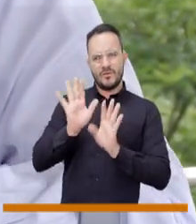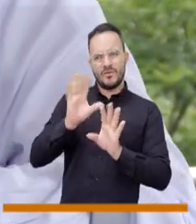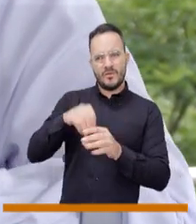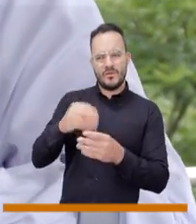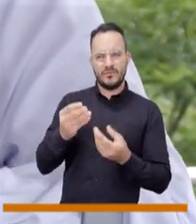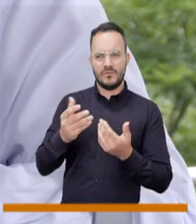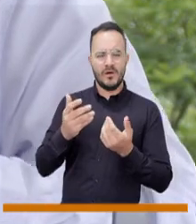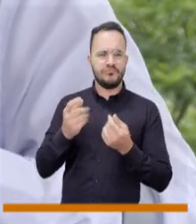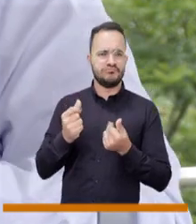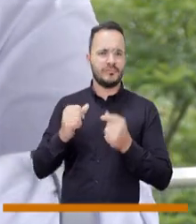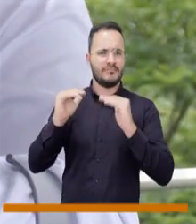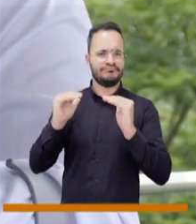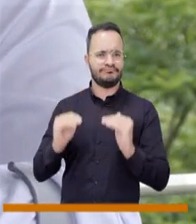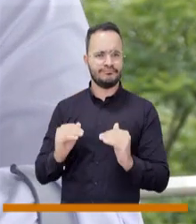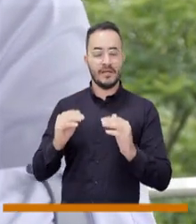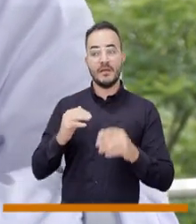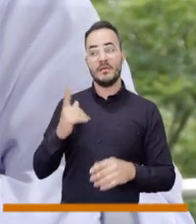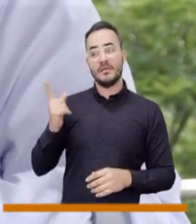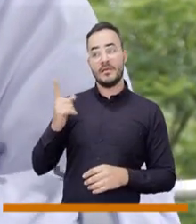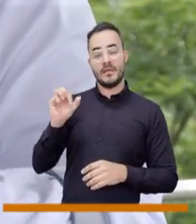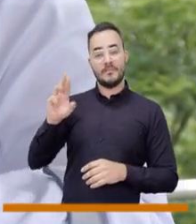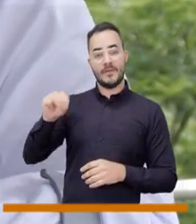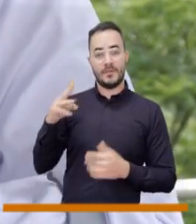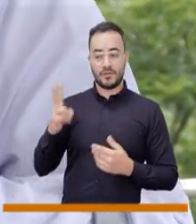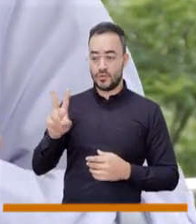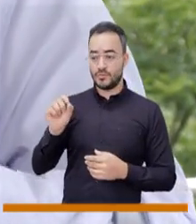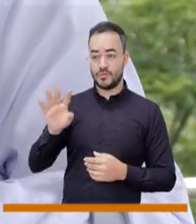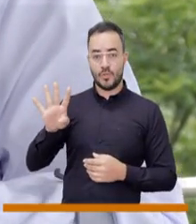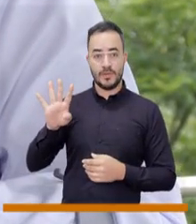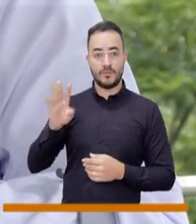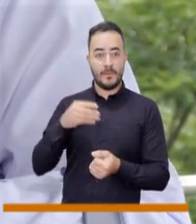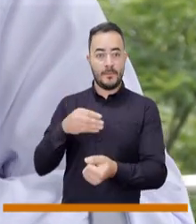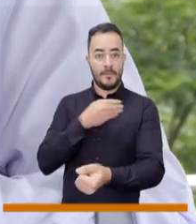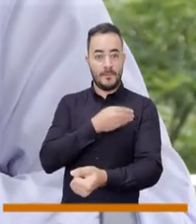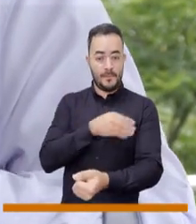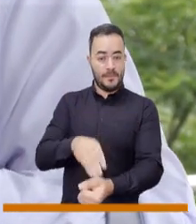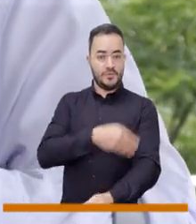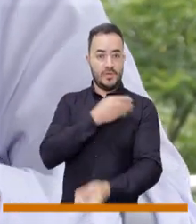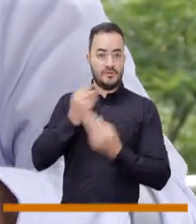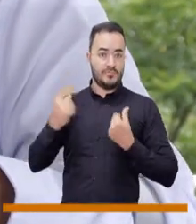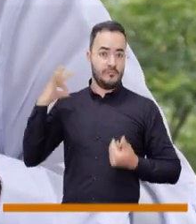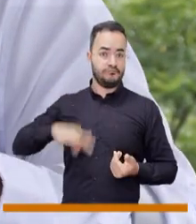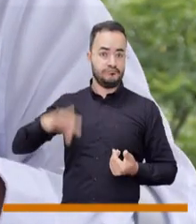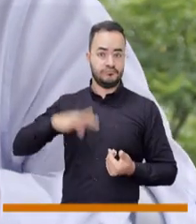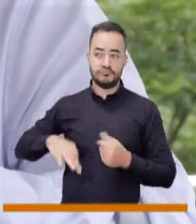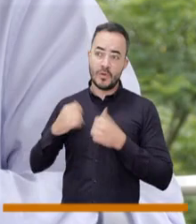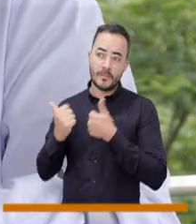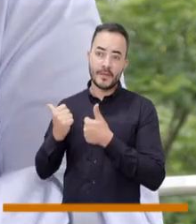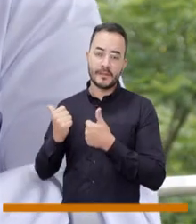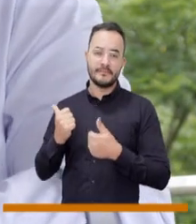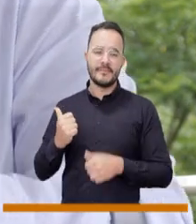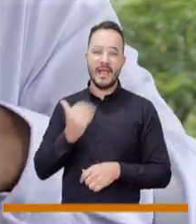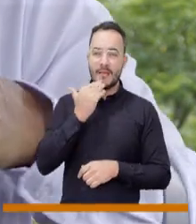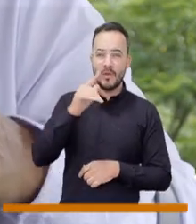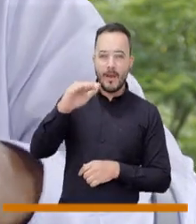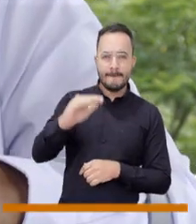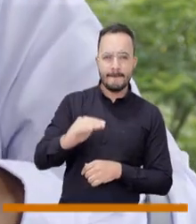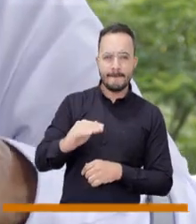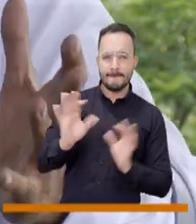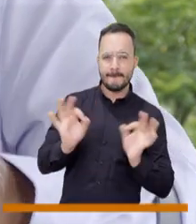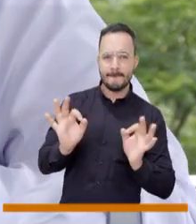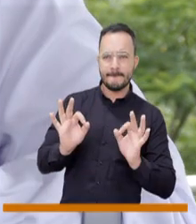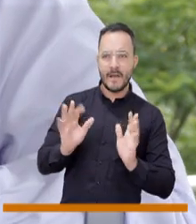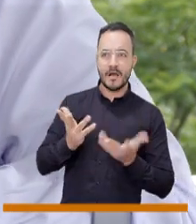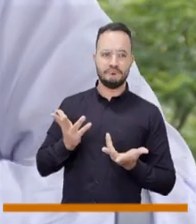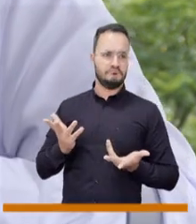este valor bajó, aunque EPM tuvo 4.1 billones de rentabilidad. De hecho, si no se hubiera presentado el deterioro,